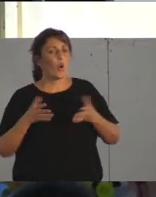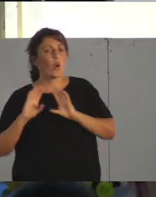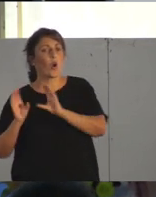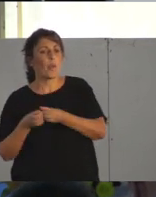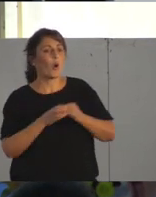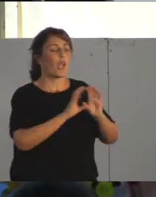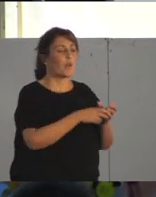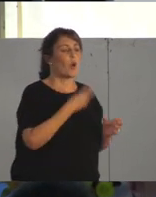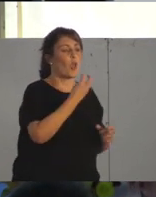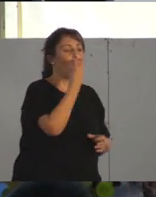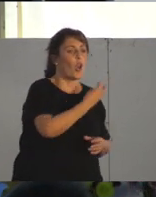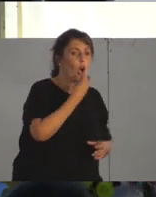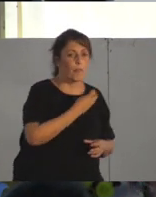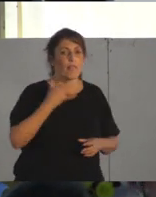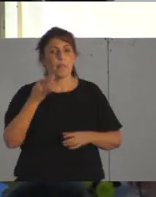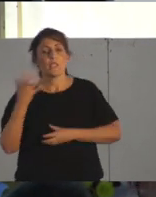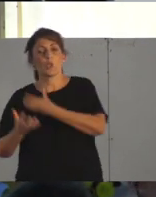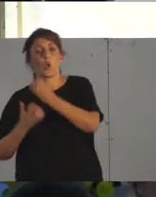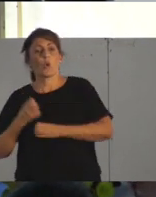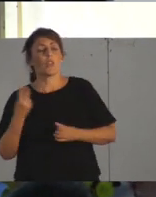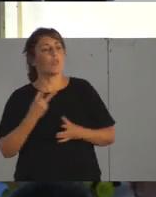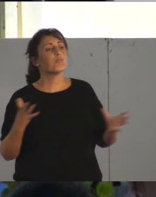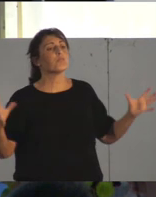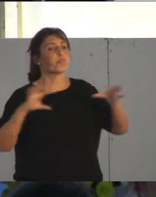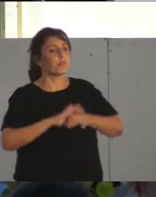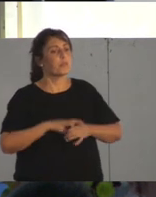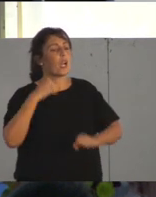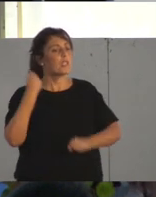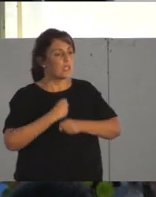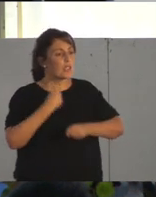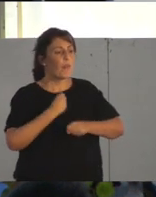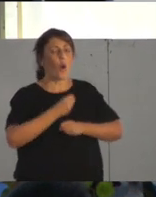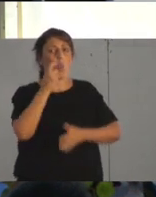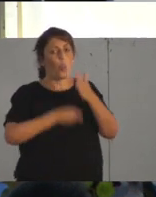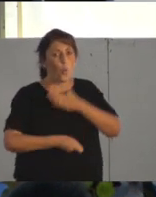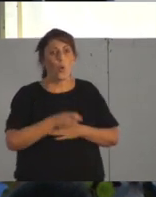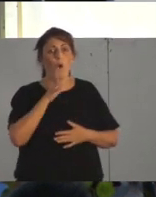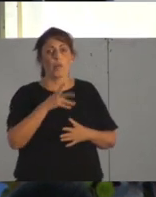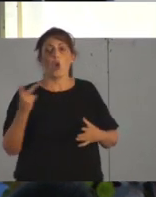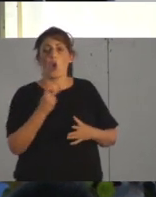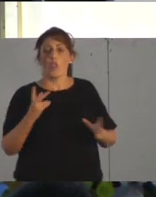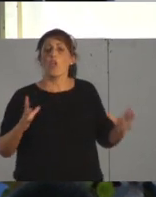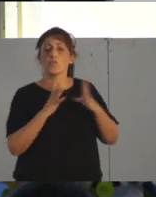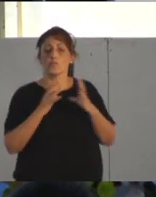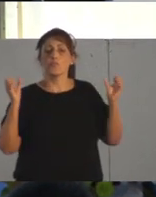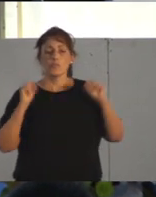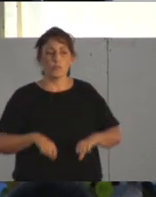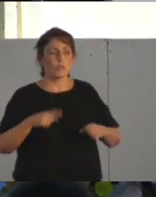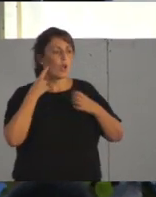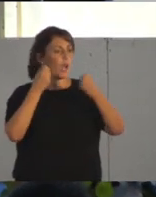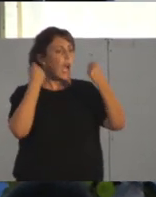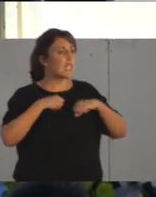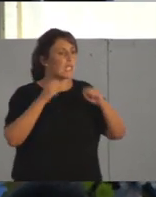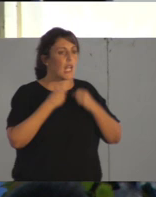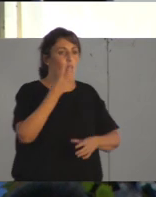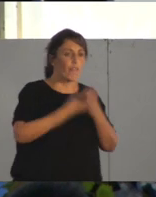logopedas creyó desde el momento. El trabajo fue muy duro. Tuvimos un ensayo-error